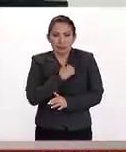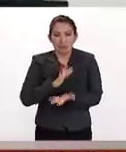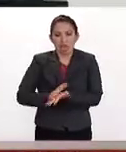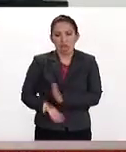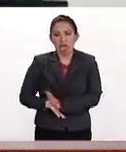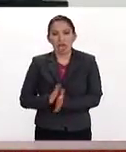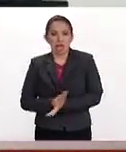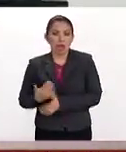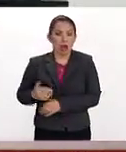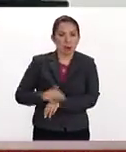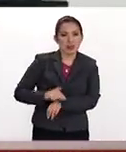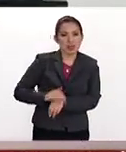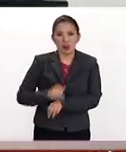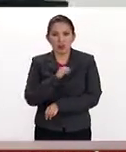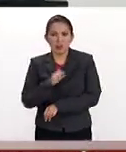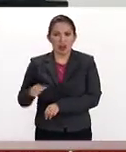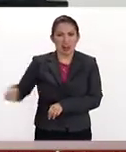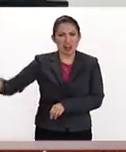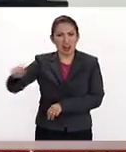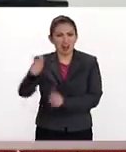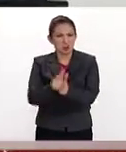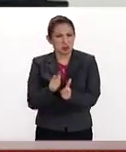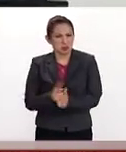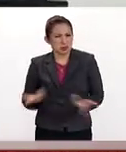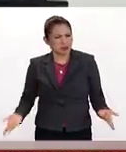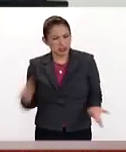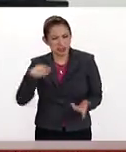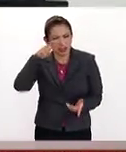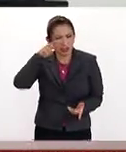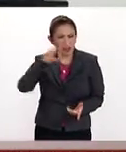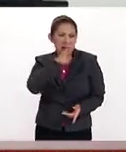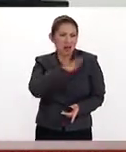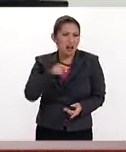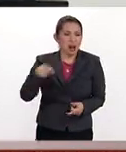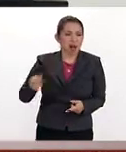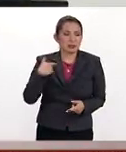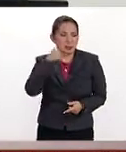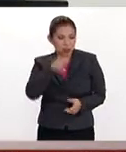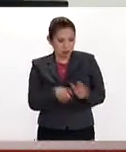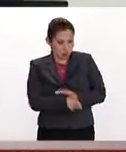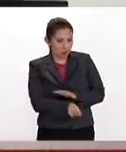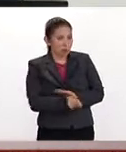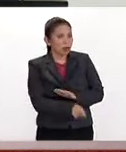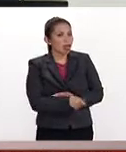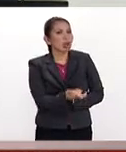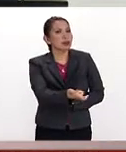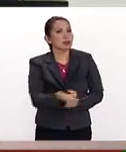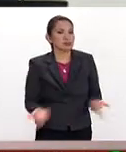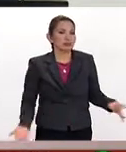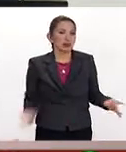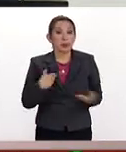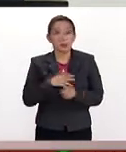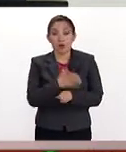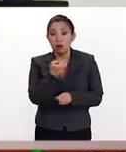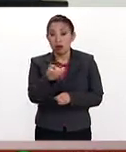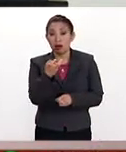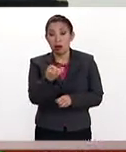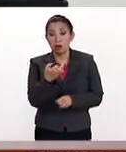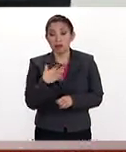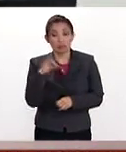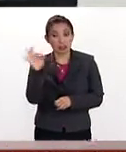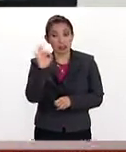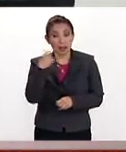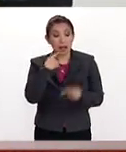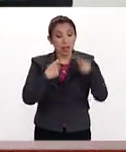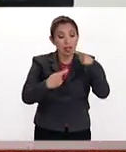ven envueltas en situaciones dramáticas y muy permeadas por el crimen organizado, de tal manera que si se va